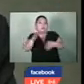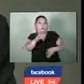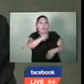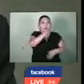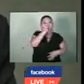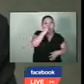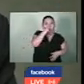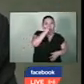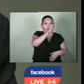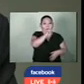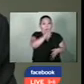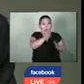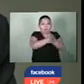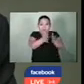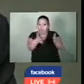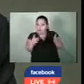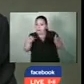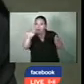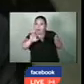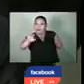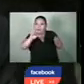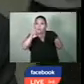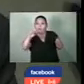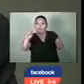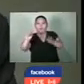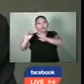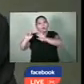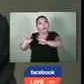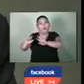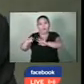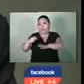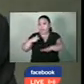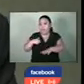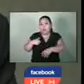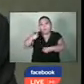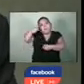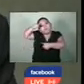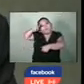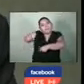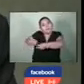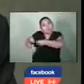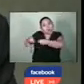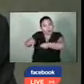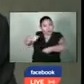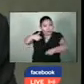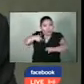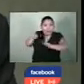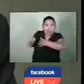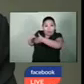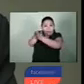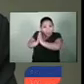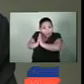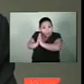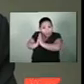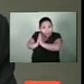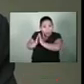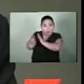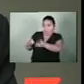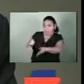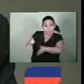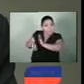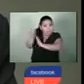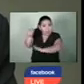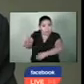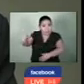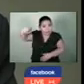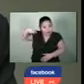de 2004 y enero de 2008, no negocié, ni solicité, ni me fue ofrecido